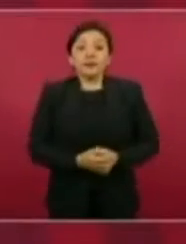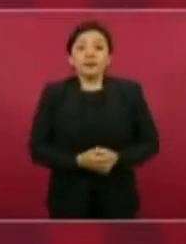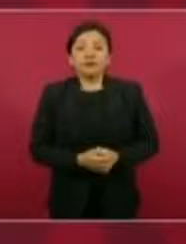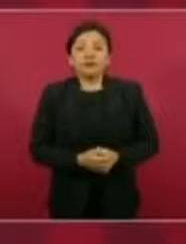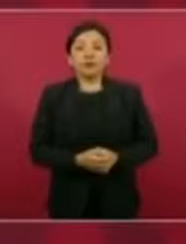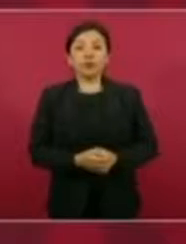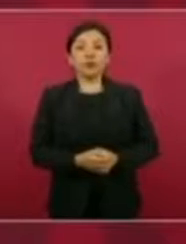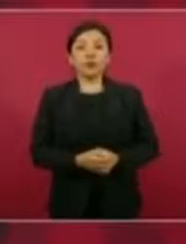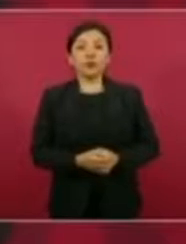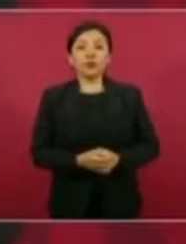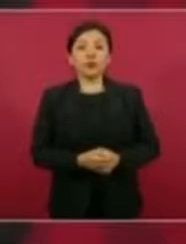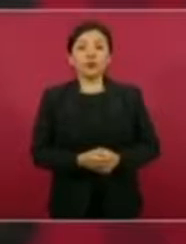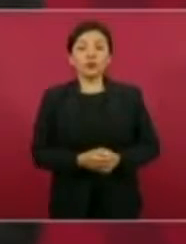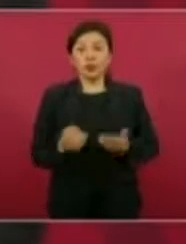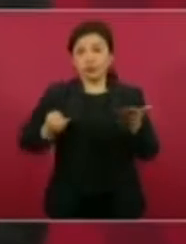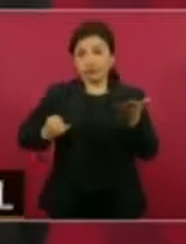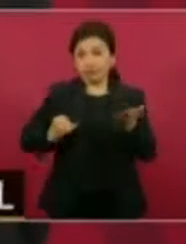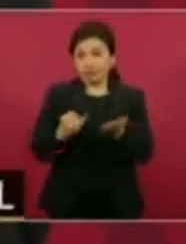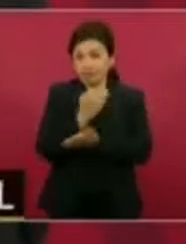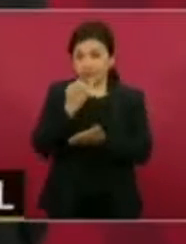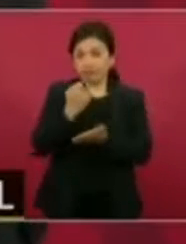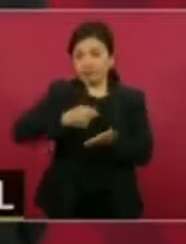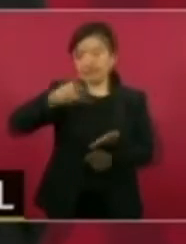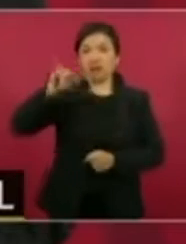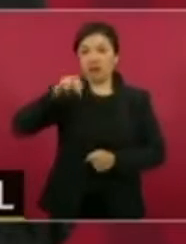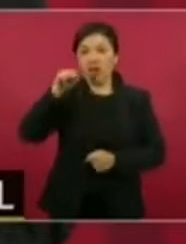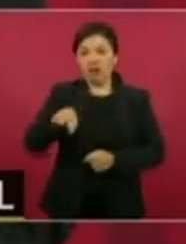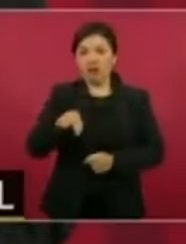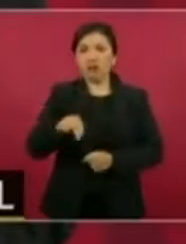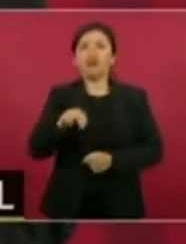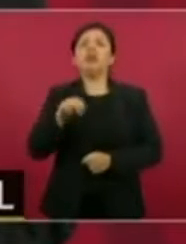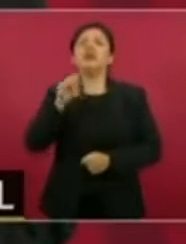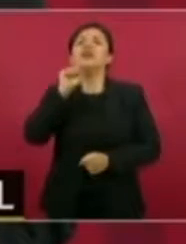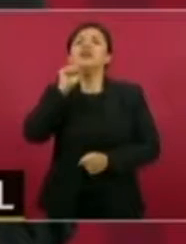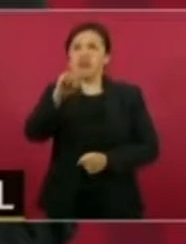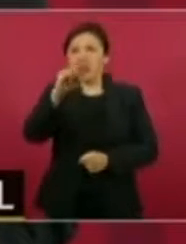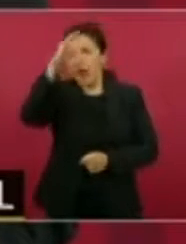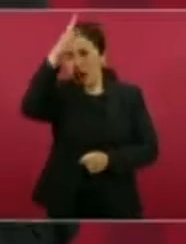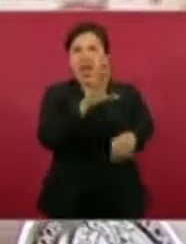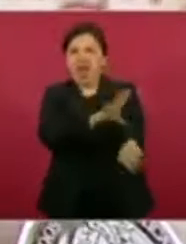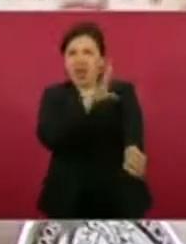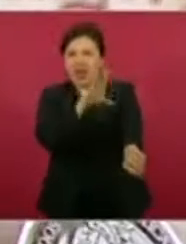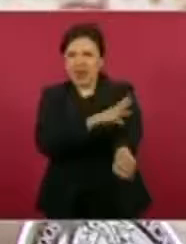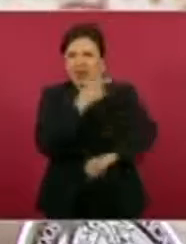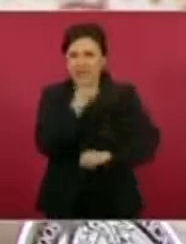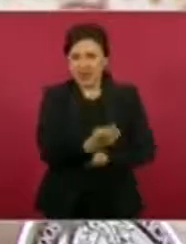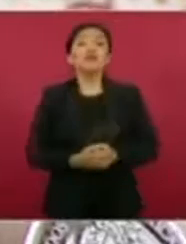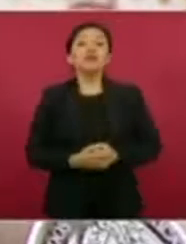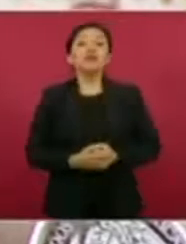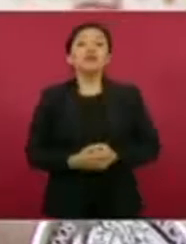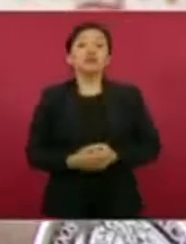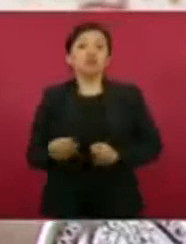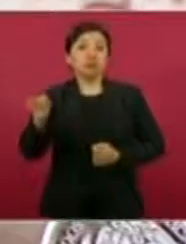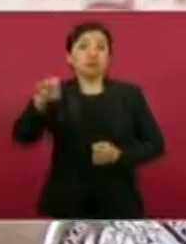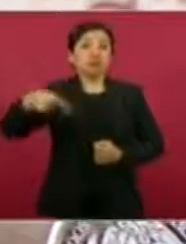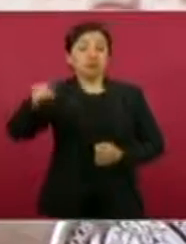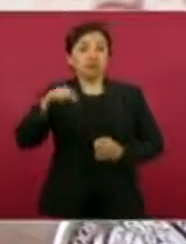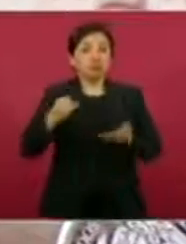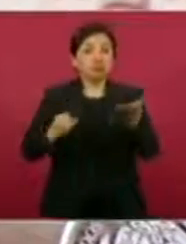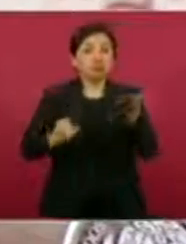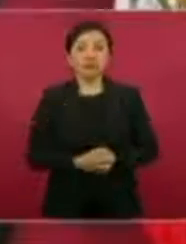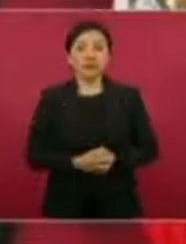La resolución de la Suprema Corte de declarar constitucional la ley eléctrica fue una